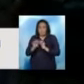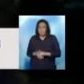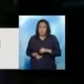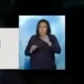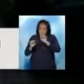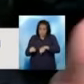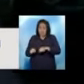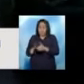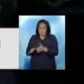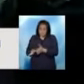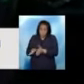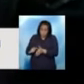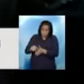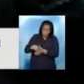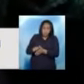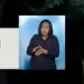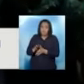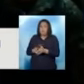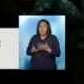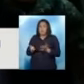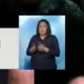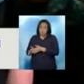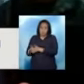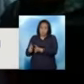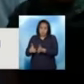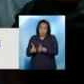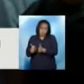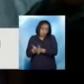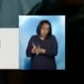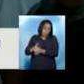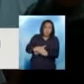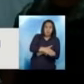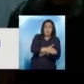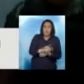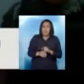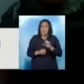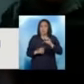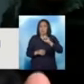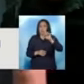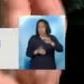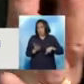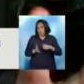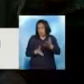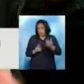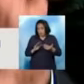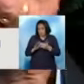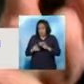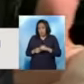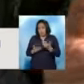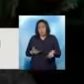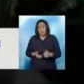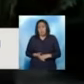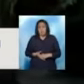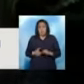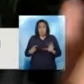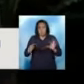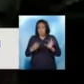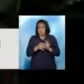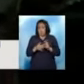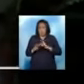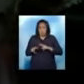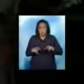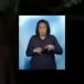desborde en la curva al sur de la ciudad y se une con el río La Leche